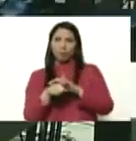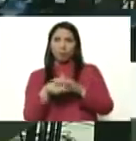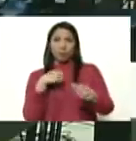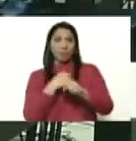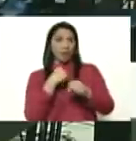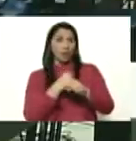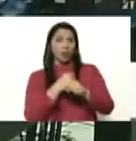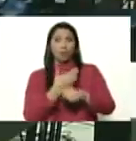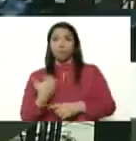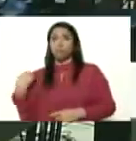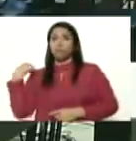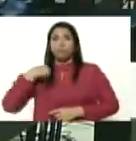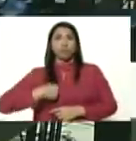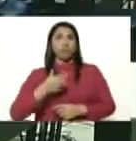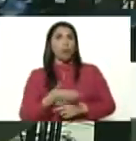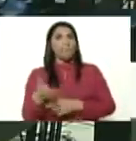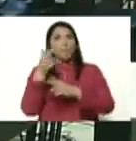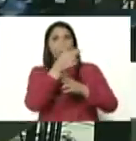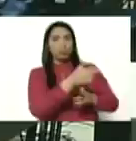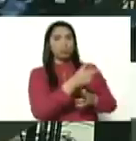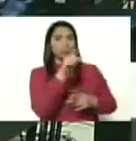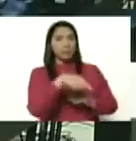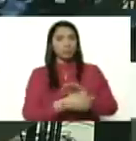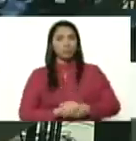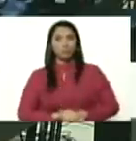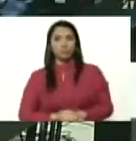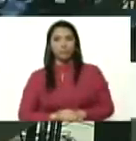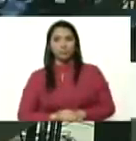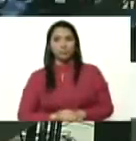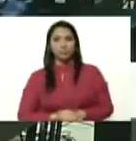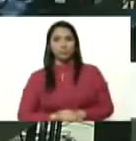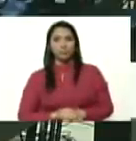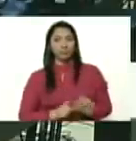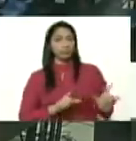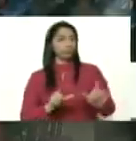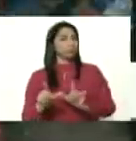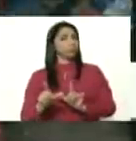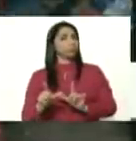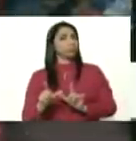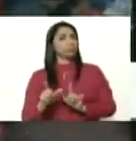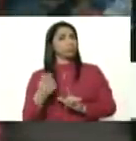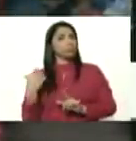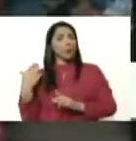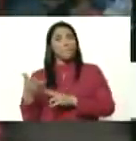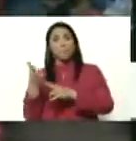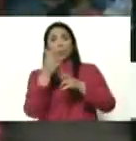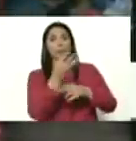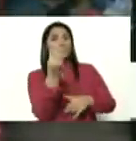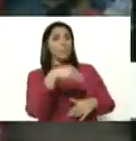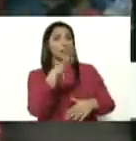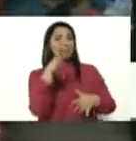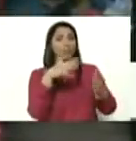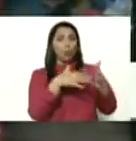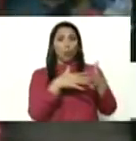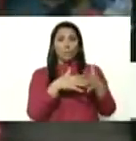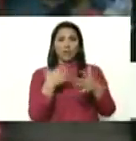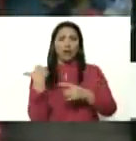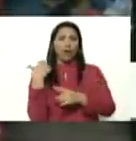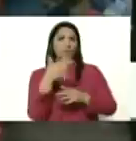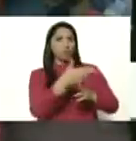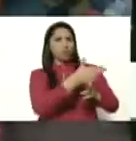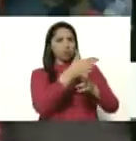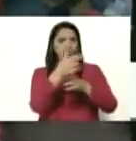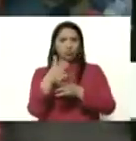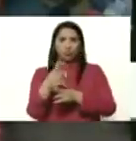Y armado. Con su dirección, presidente. Y armado. Tenemos un parque de armas de más de 5.000 fusiles que tenemos en Guayana dispuestos a